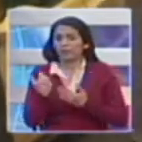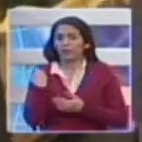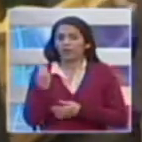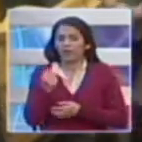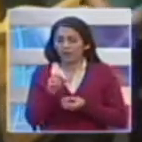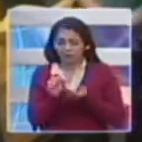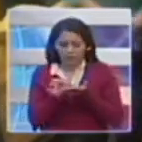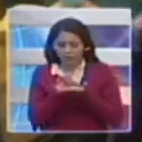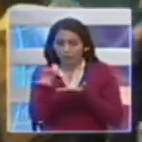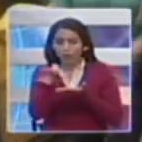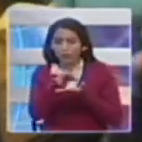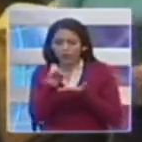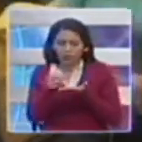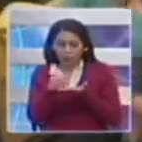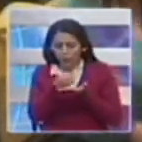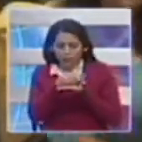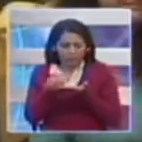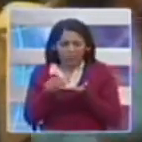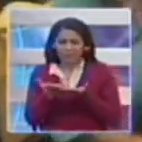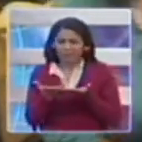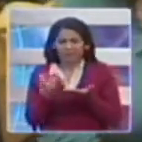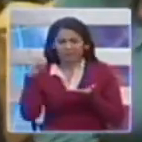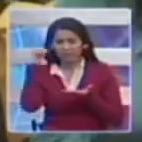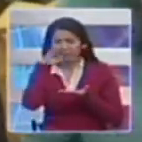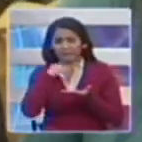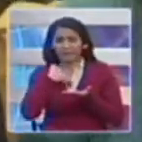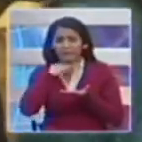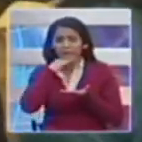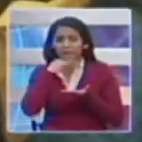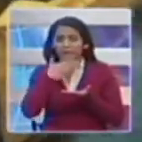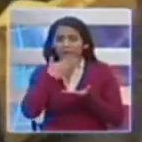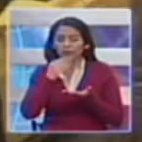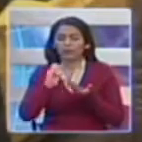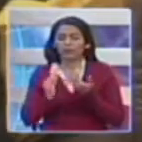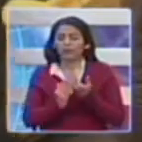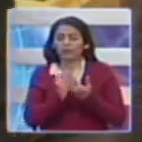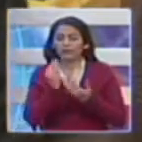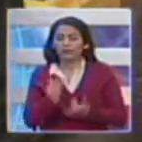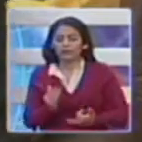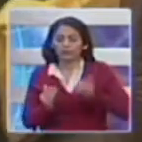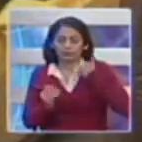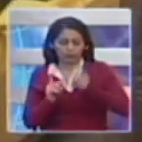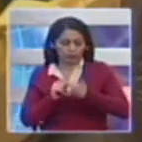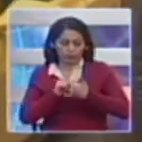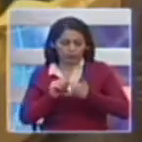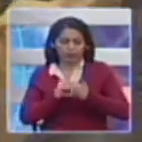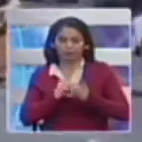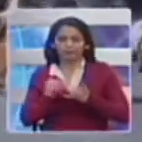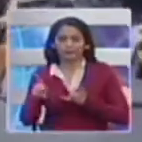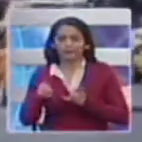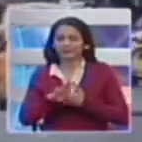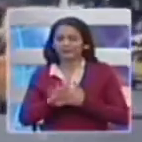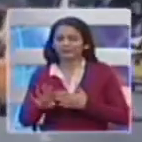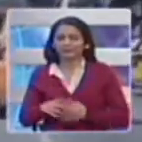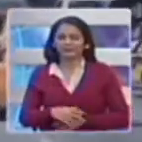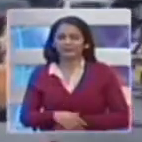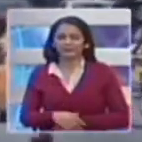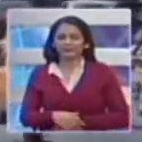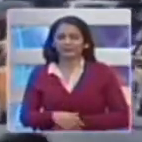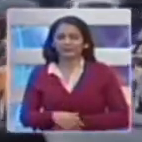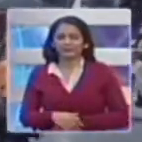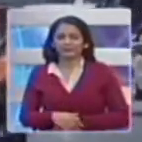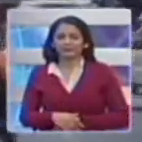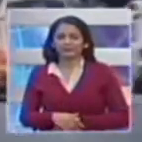los clientes como los choferes, los conductores, tengan facilidad para rápidamente terminar la transacción. Pero además los